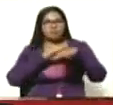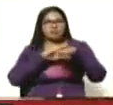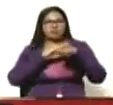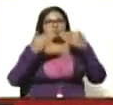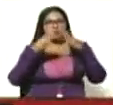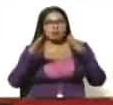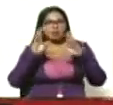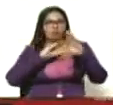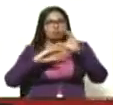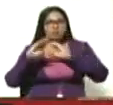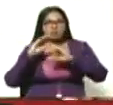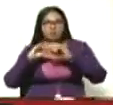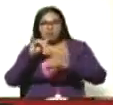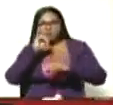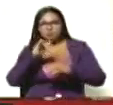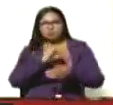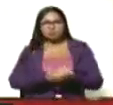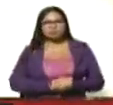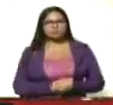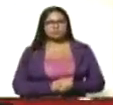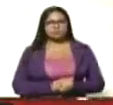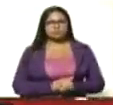para la Comunicación y la Información.